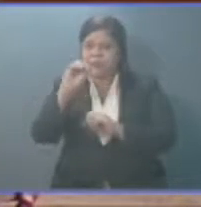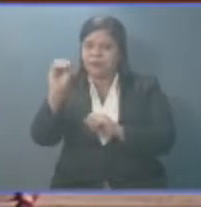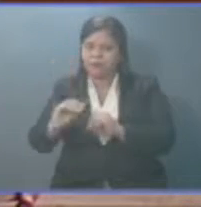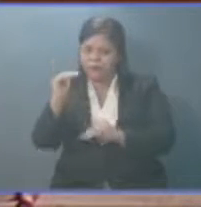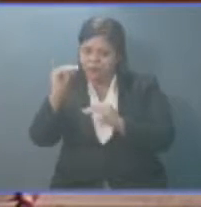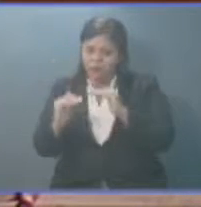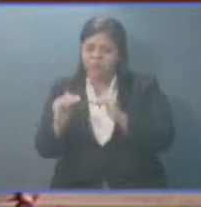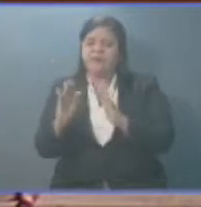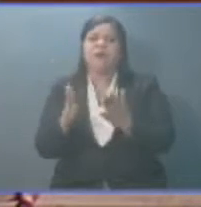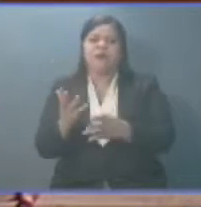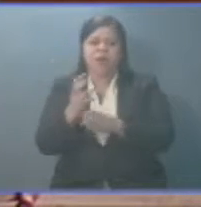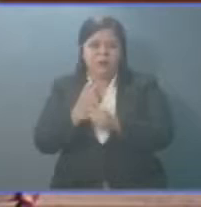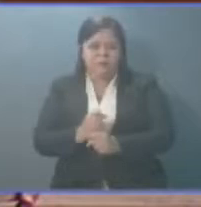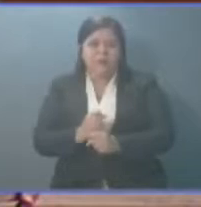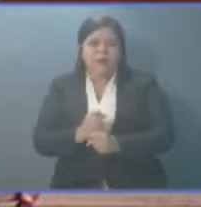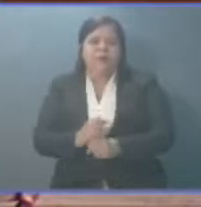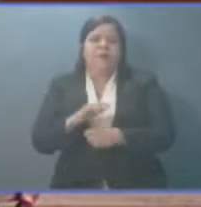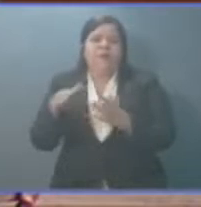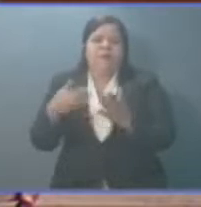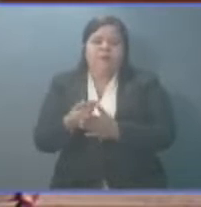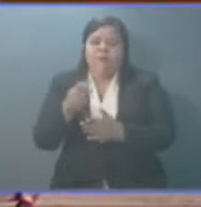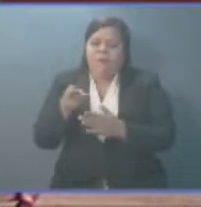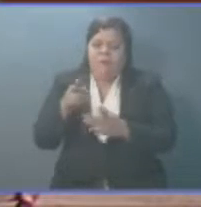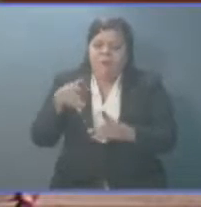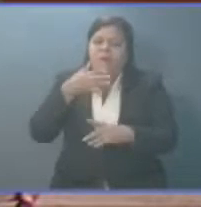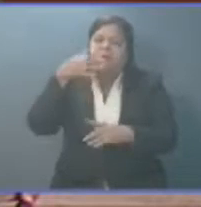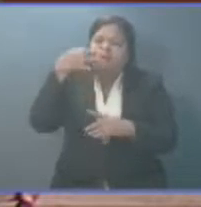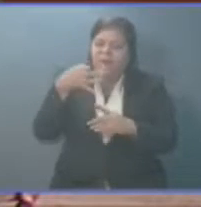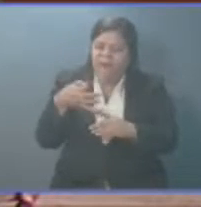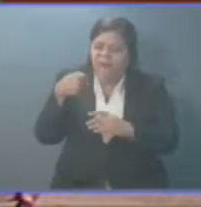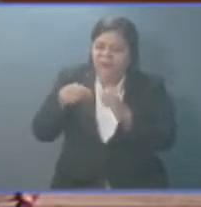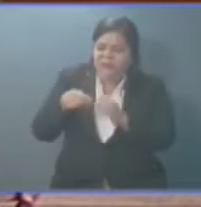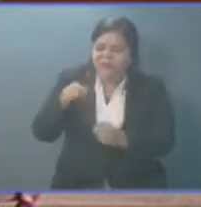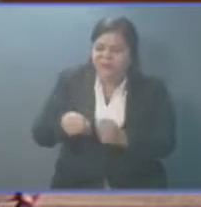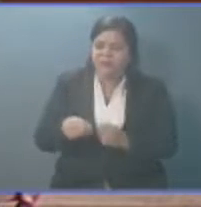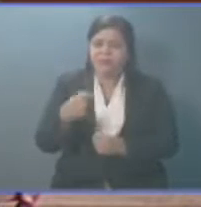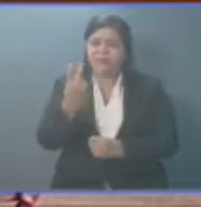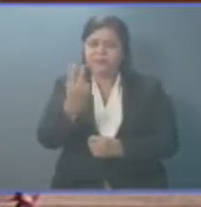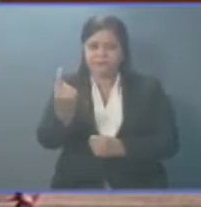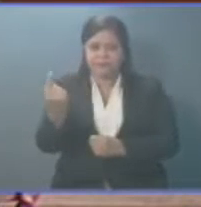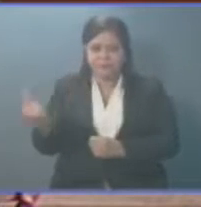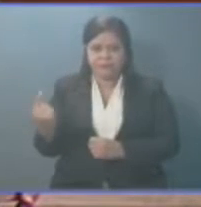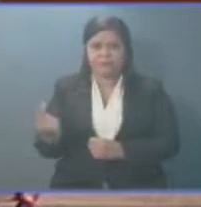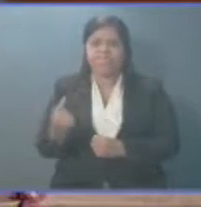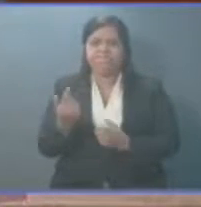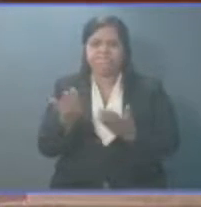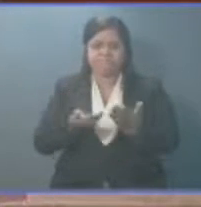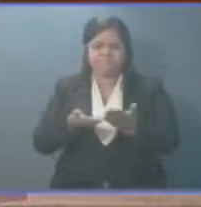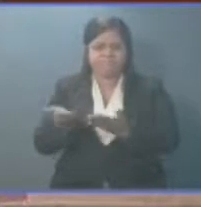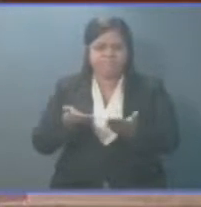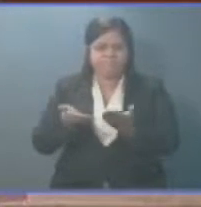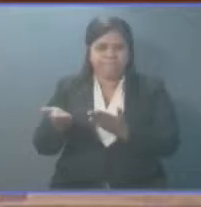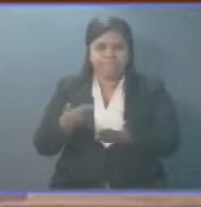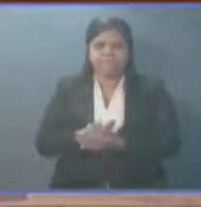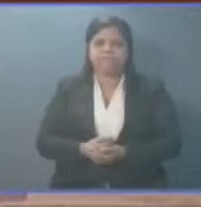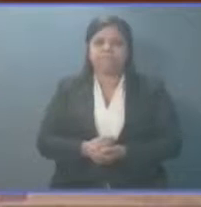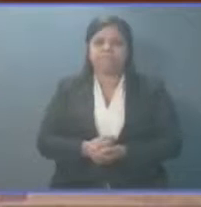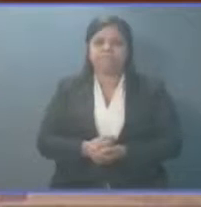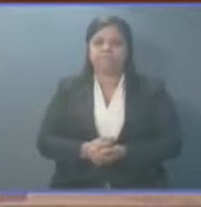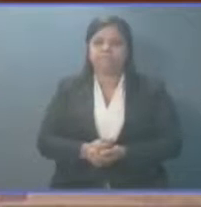para garantizar que en el mismo se encuentren verdaderos agricultores y no personas que se dedican a vender los abonos por fuera